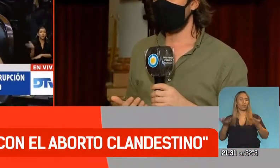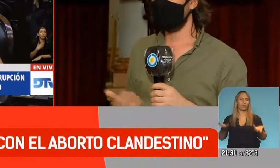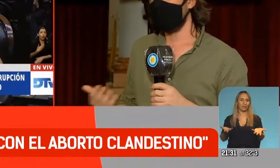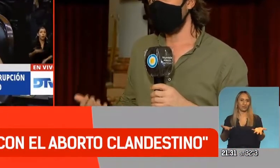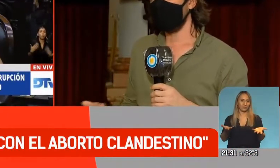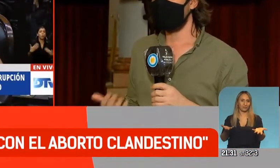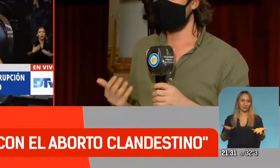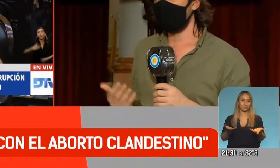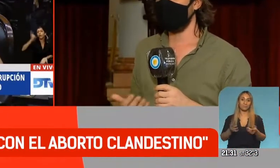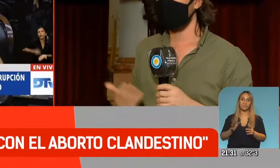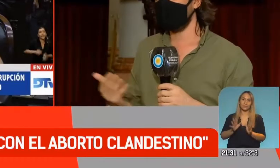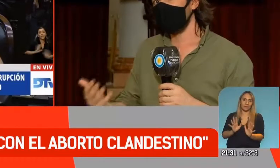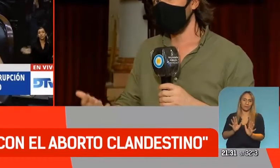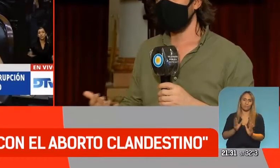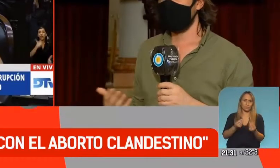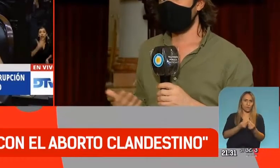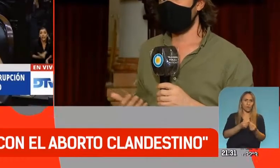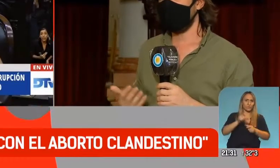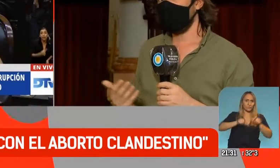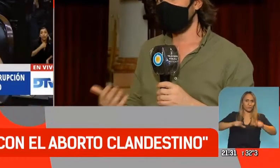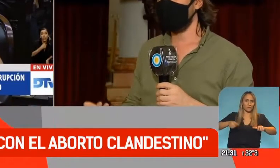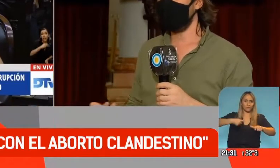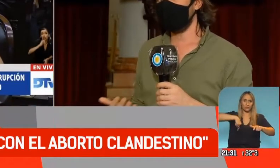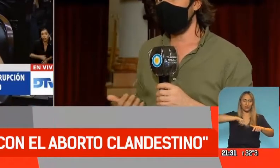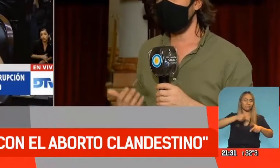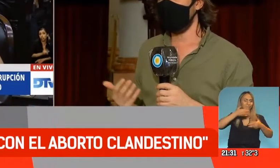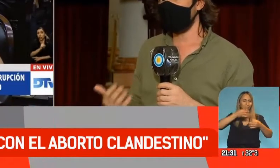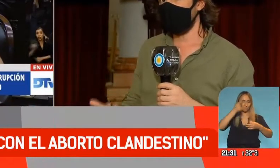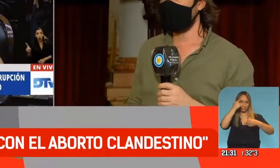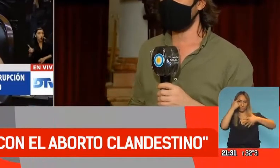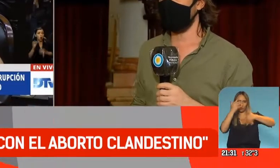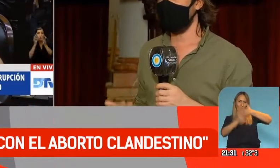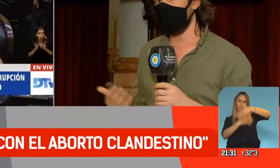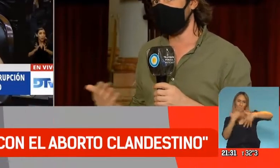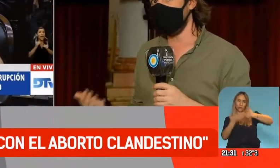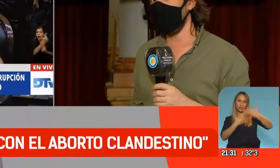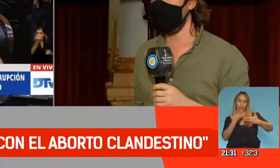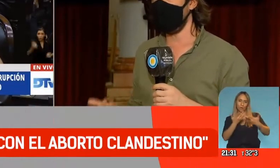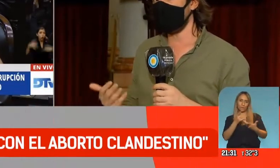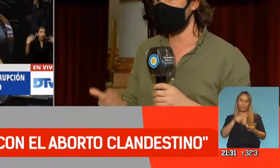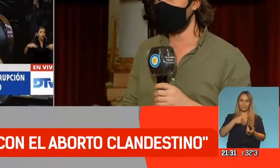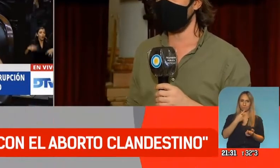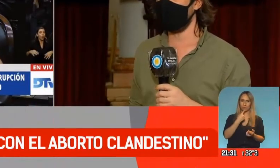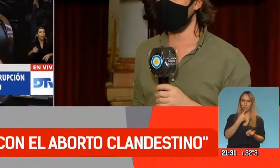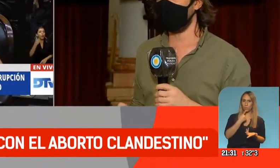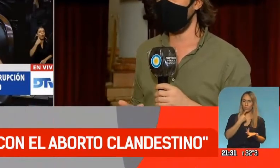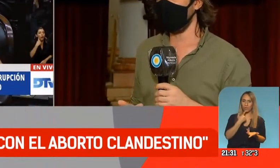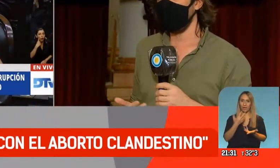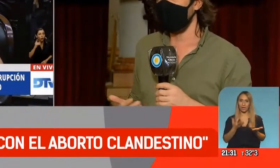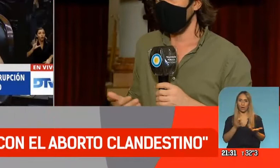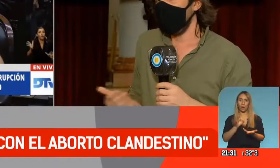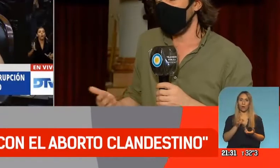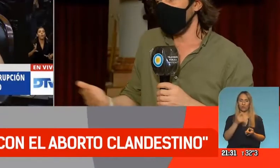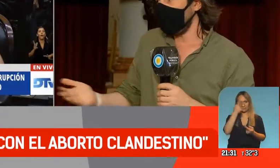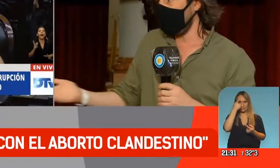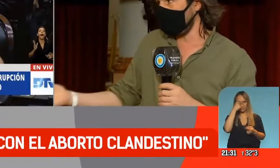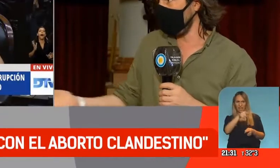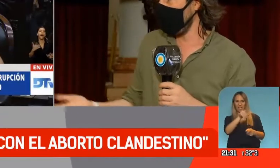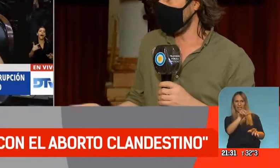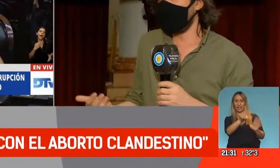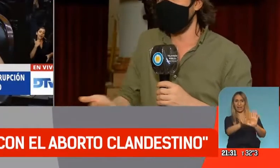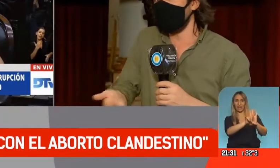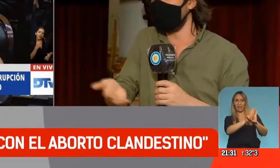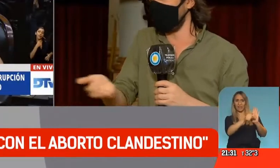lo que sucede y muchas personas quizás está esta confusión las lajas entrar en duda o pensar que es una ley que no le va a imponer